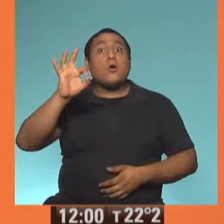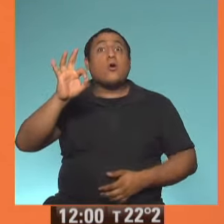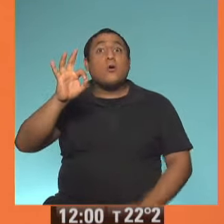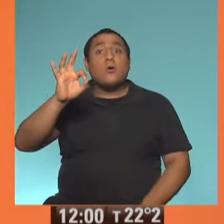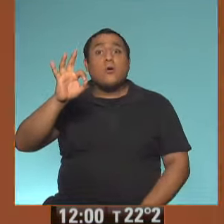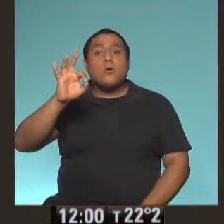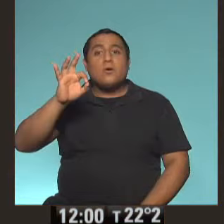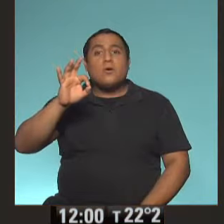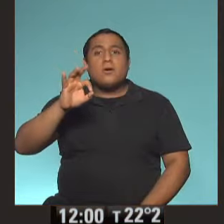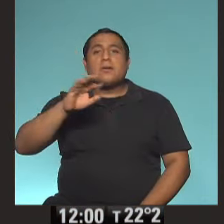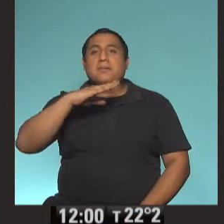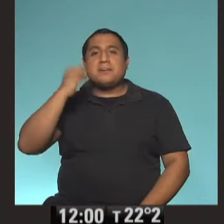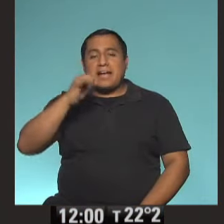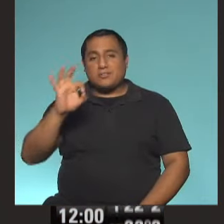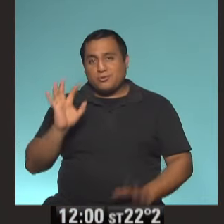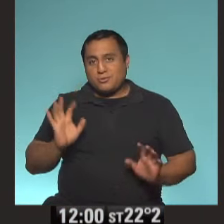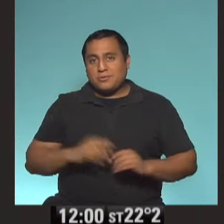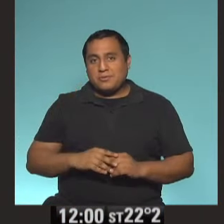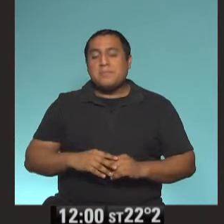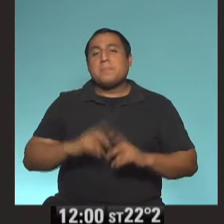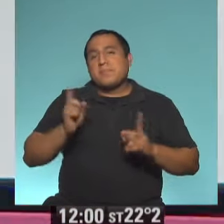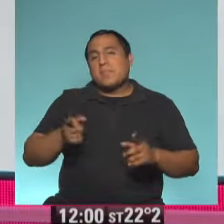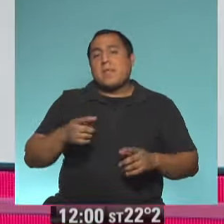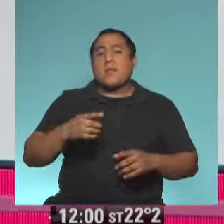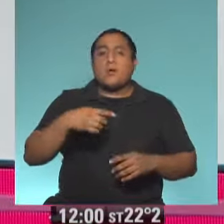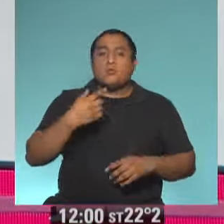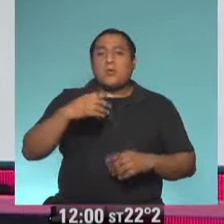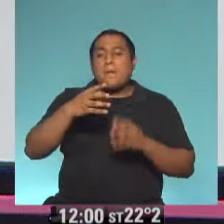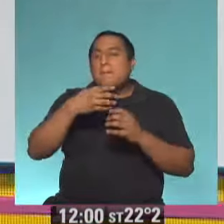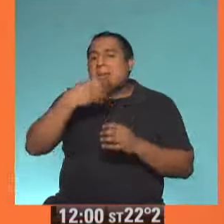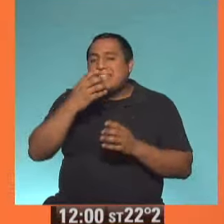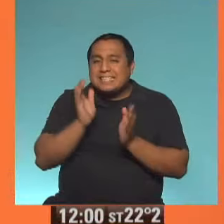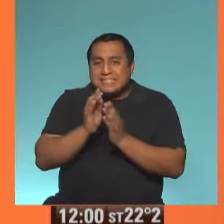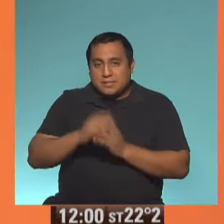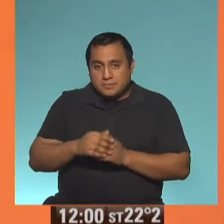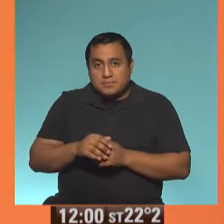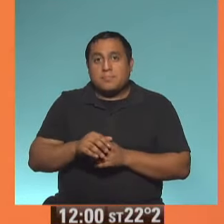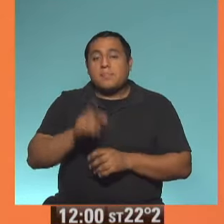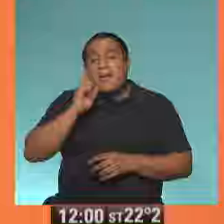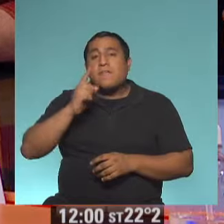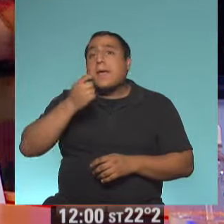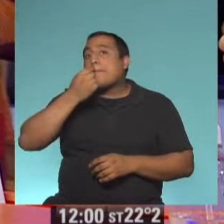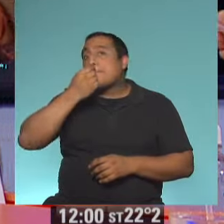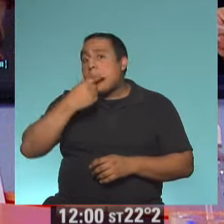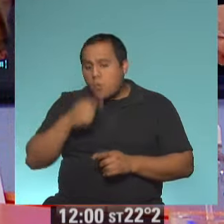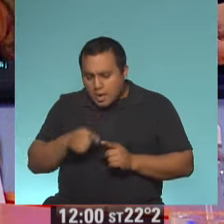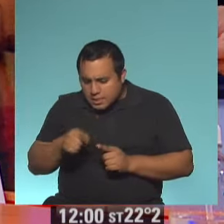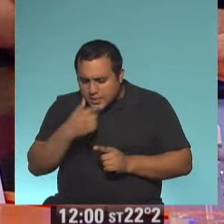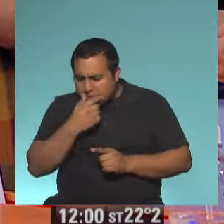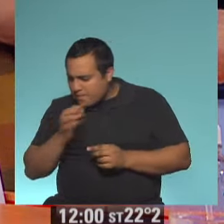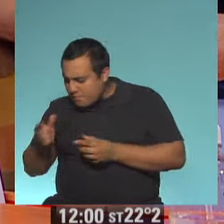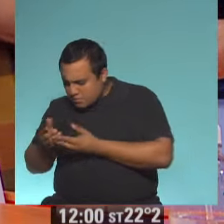Un relojazo. Un relojazo y una manzanita. Entonces ahora le toca a Mau a ver si tiene alguno de esos